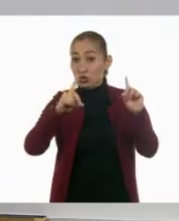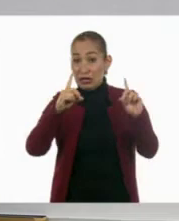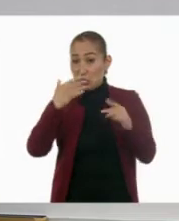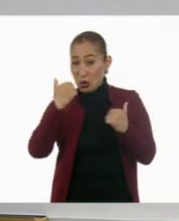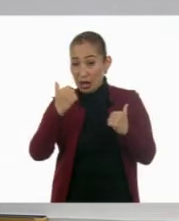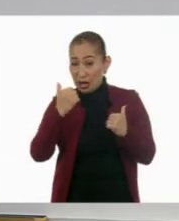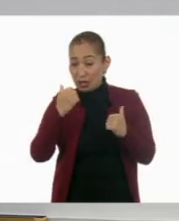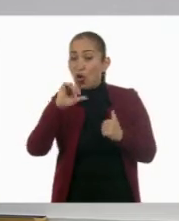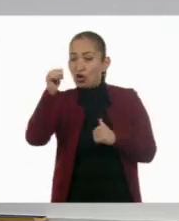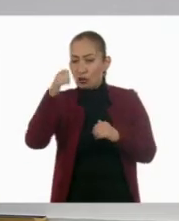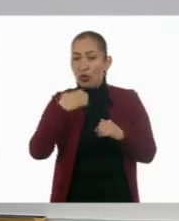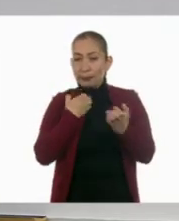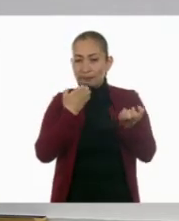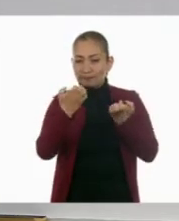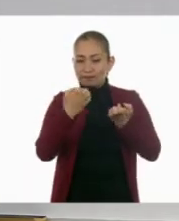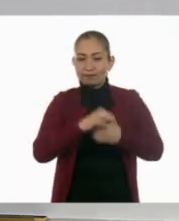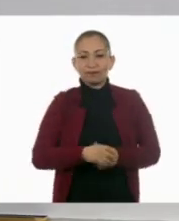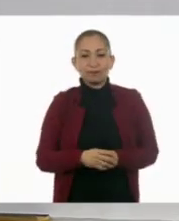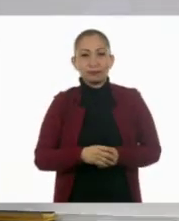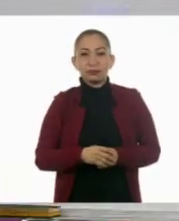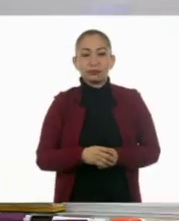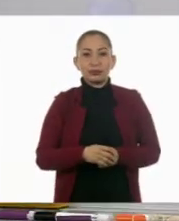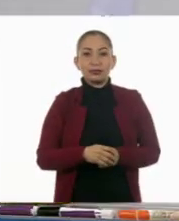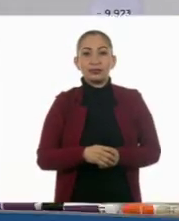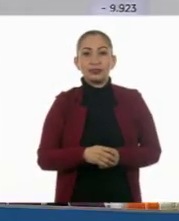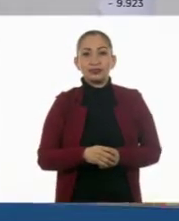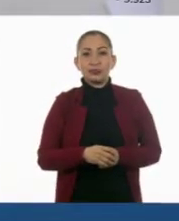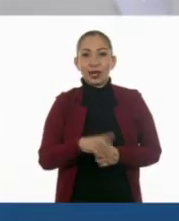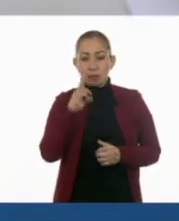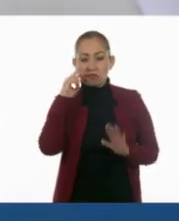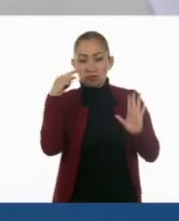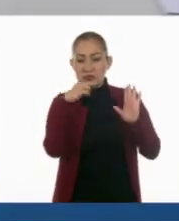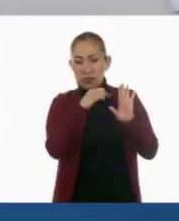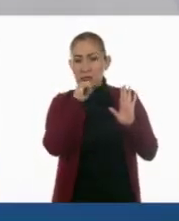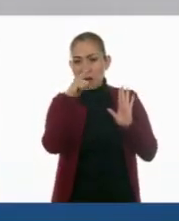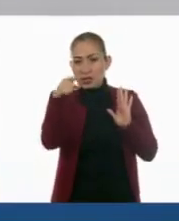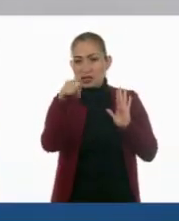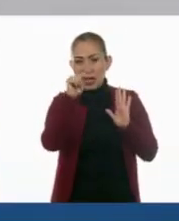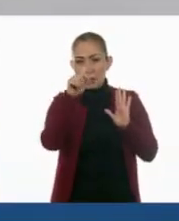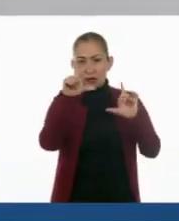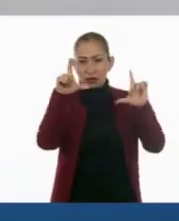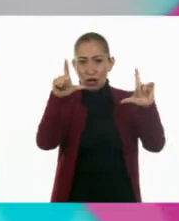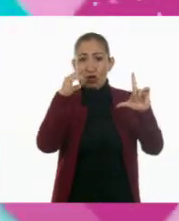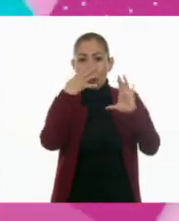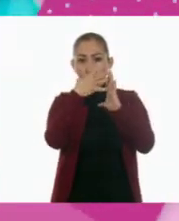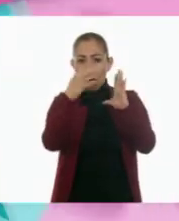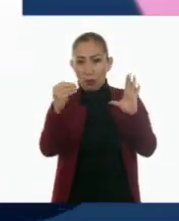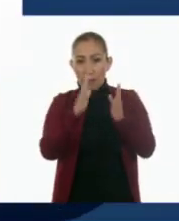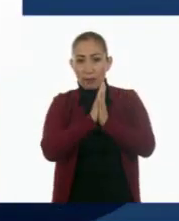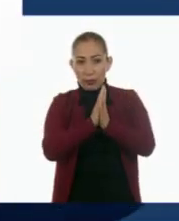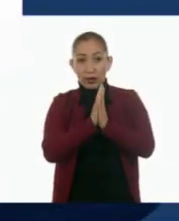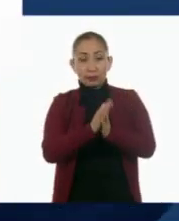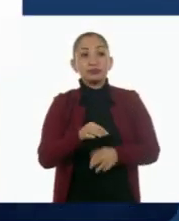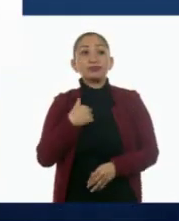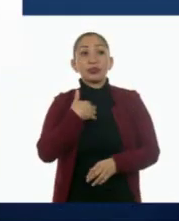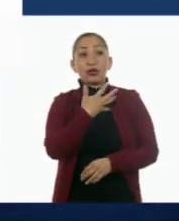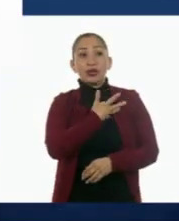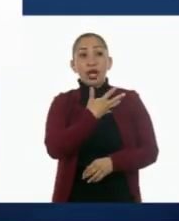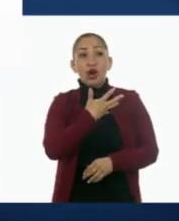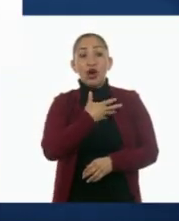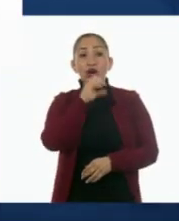vamos a hacer otro ejercicio. Muy bien. Bien, va a estar apareciendo también ahí en su pantalla. Cópienlo, por favor. Entonces, si tengo